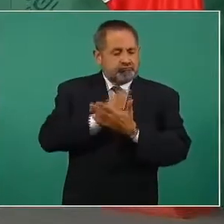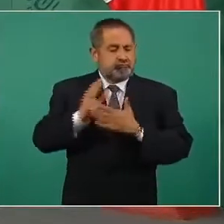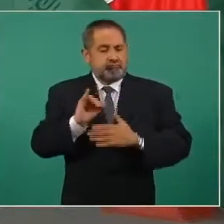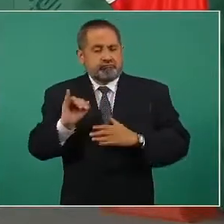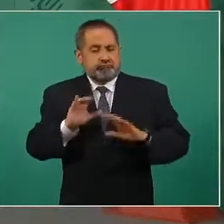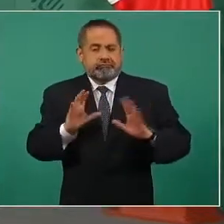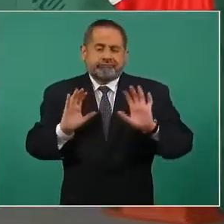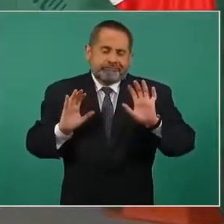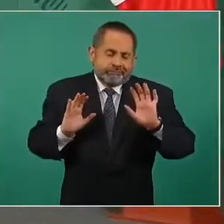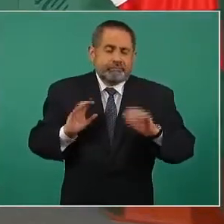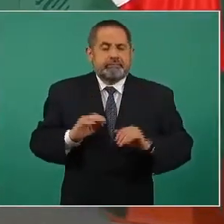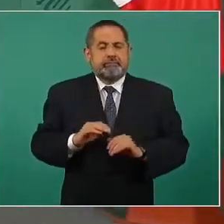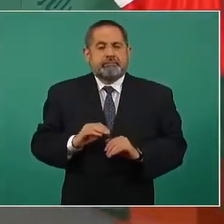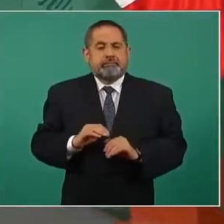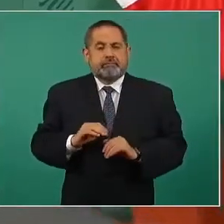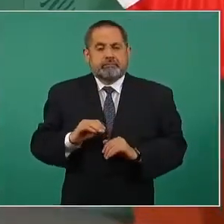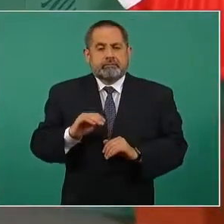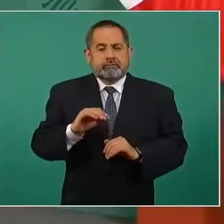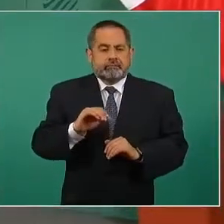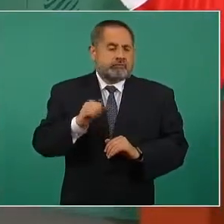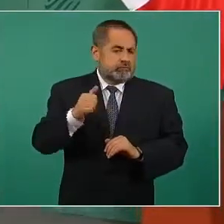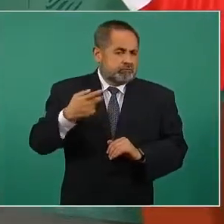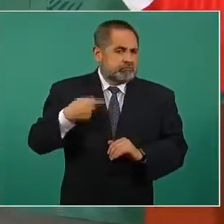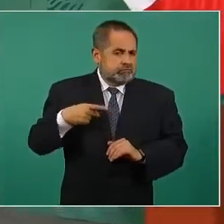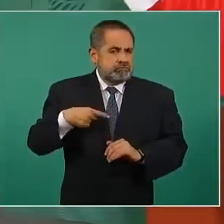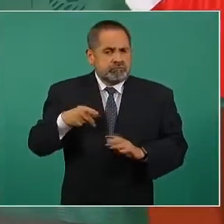y otros